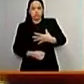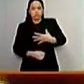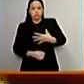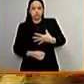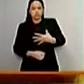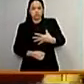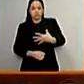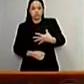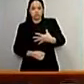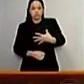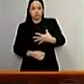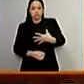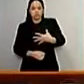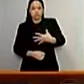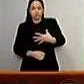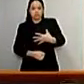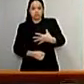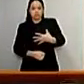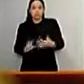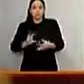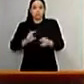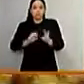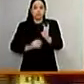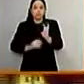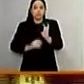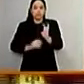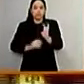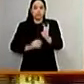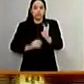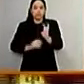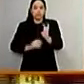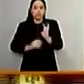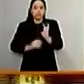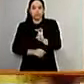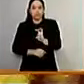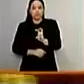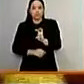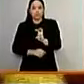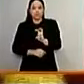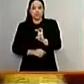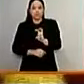es el 27. Y ahora sí, amigos, el sexto y decisivo número ganador